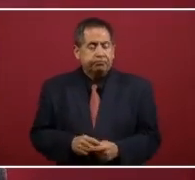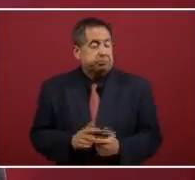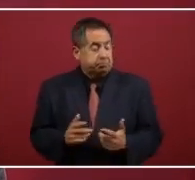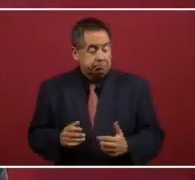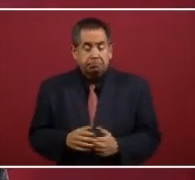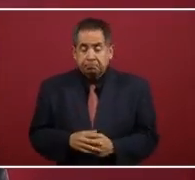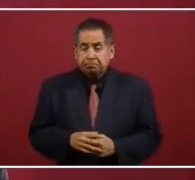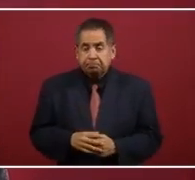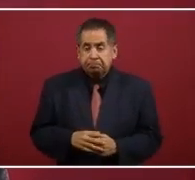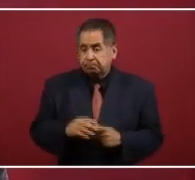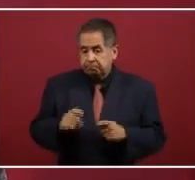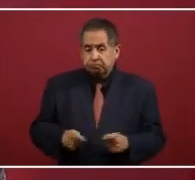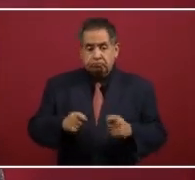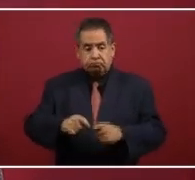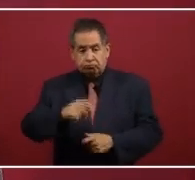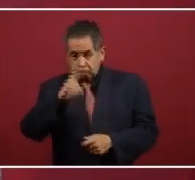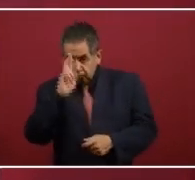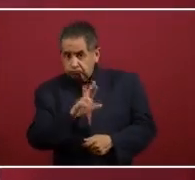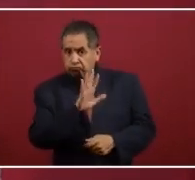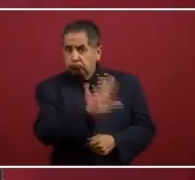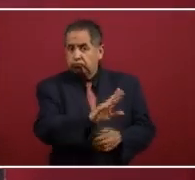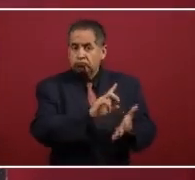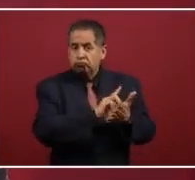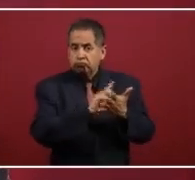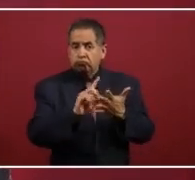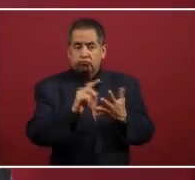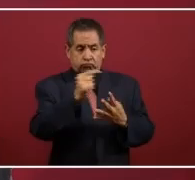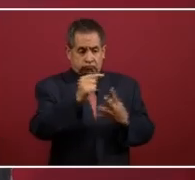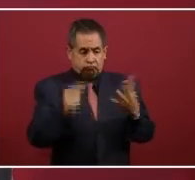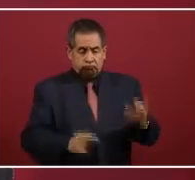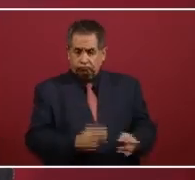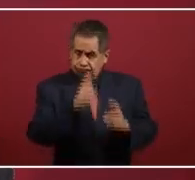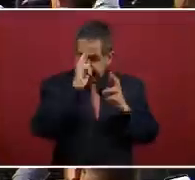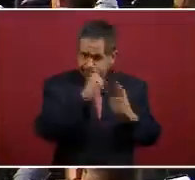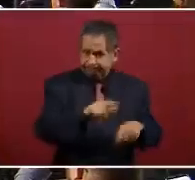garantía de sus derechos,